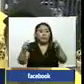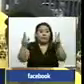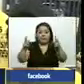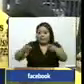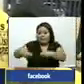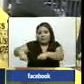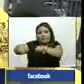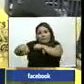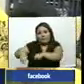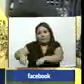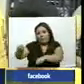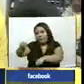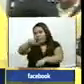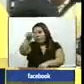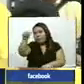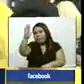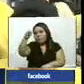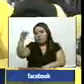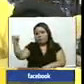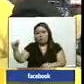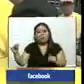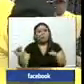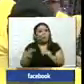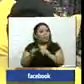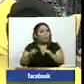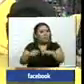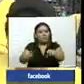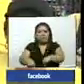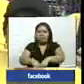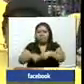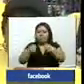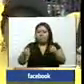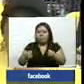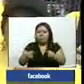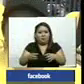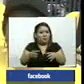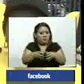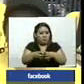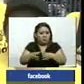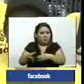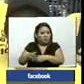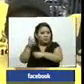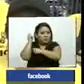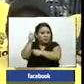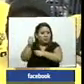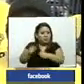convenios internacionales también se viola el derecho a la libre sindicalización.